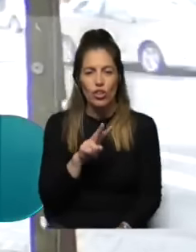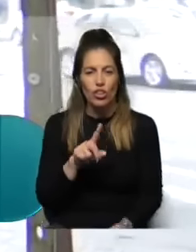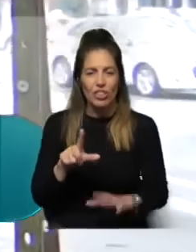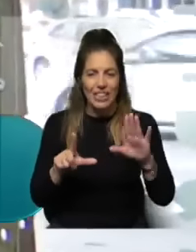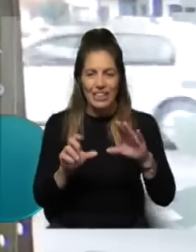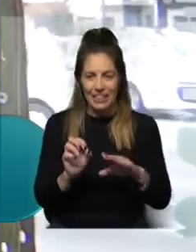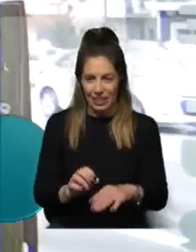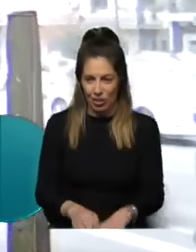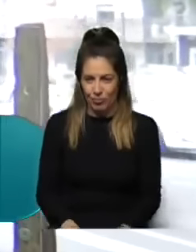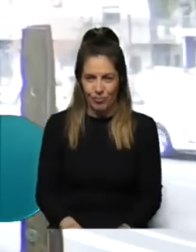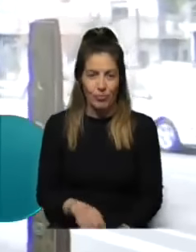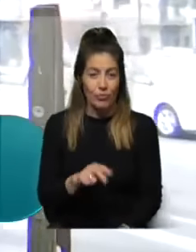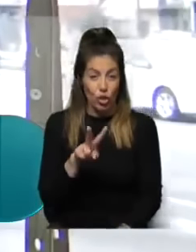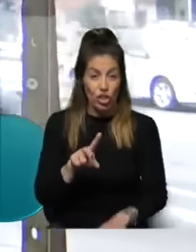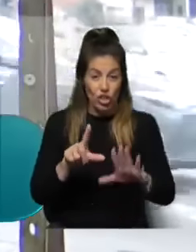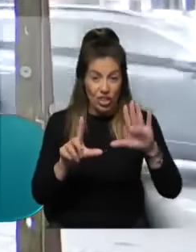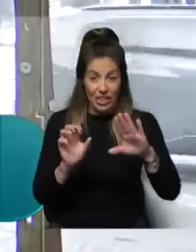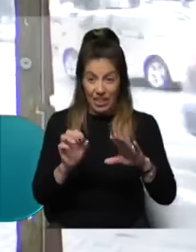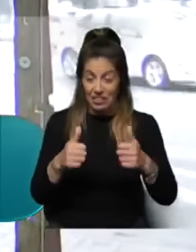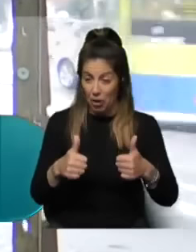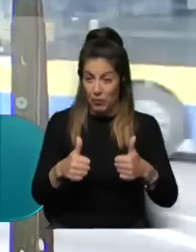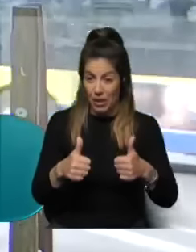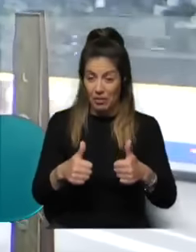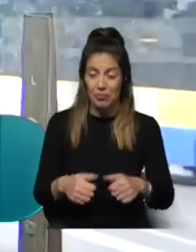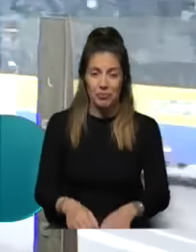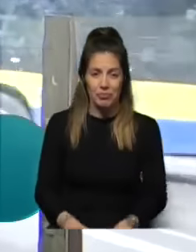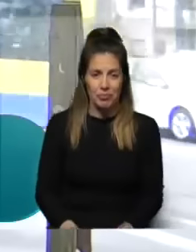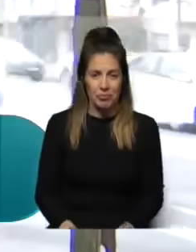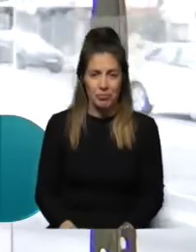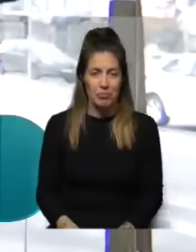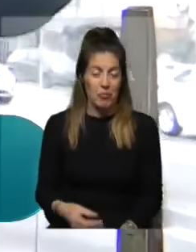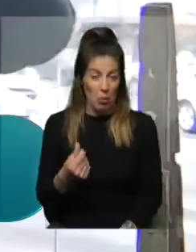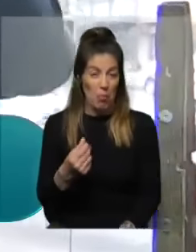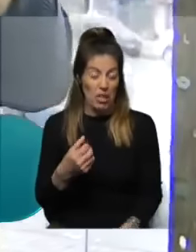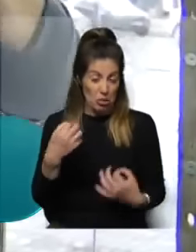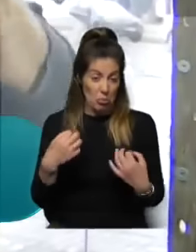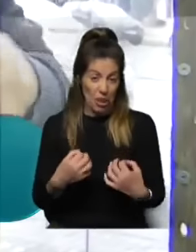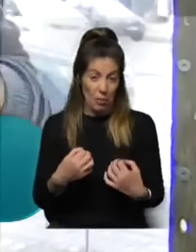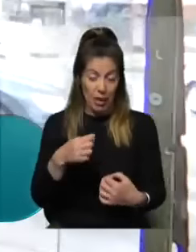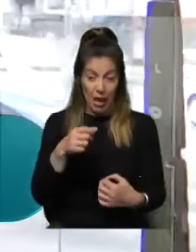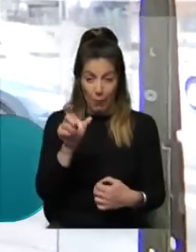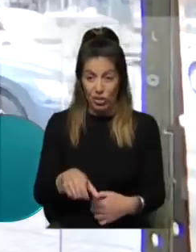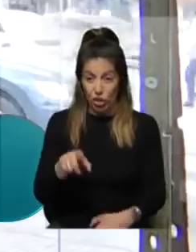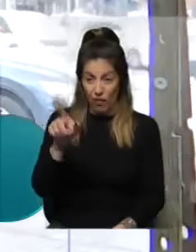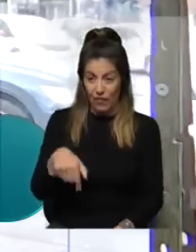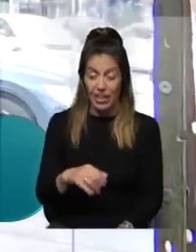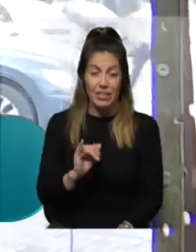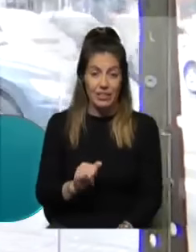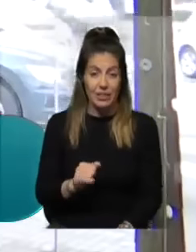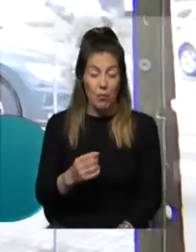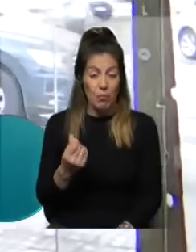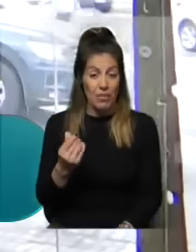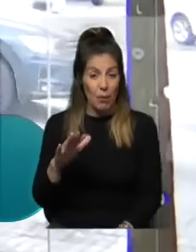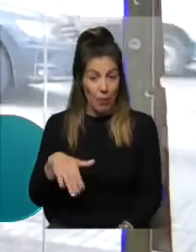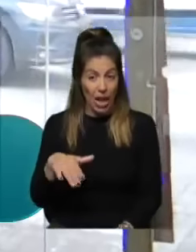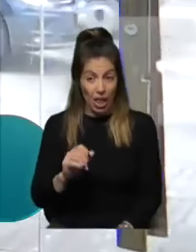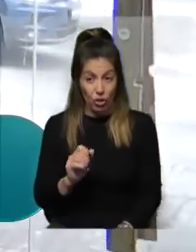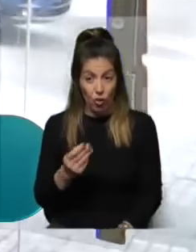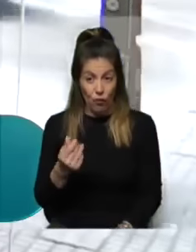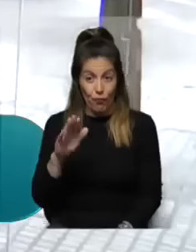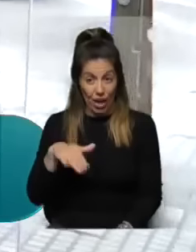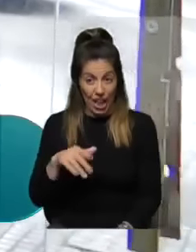270. Es muy barato. 70 bien, Sí, precio razonable para que la gente venga. Es barato, Tano, sí. Me están diciendo de estudios,